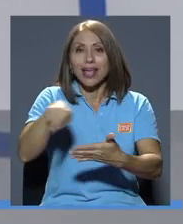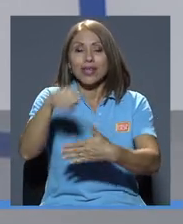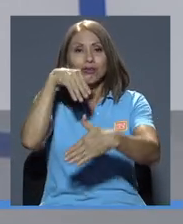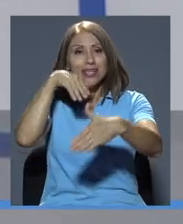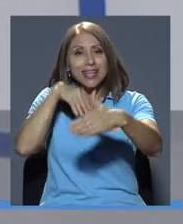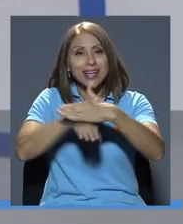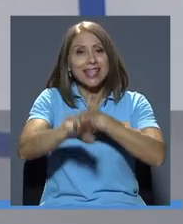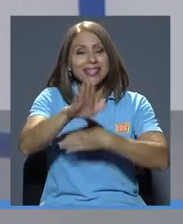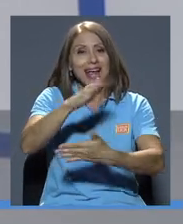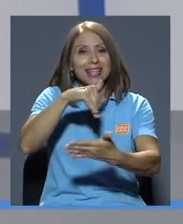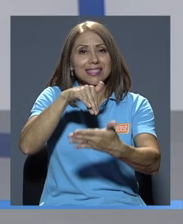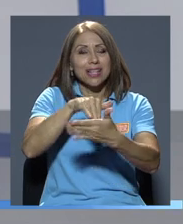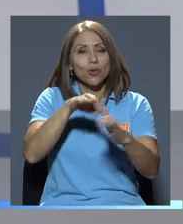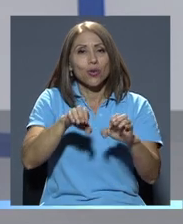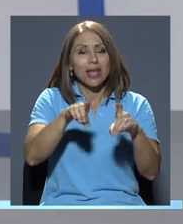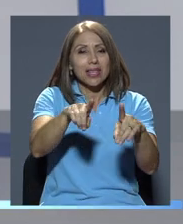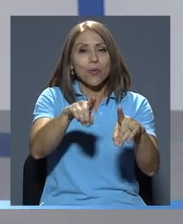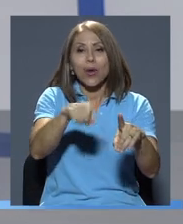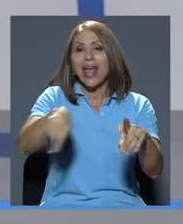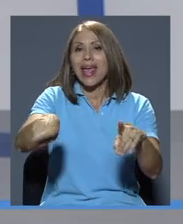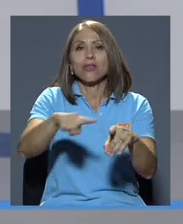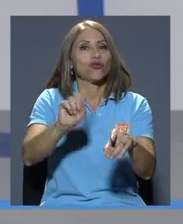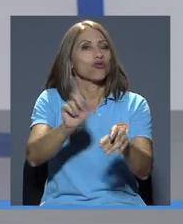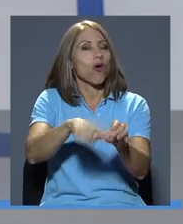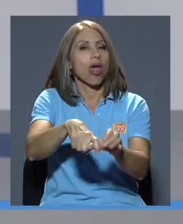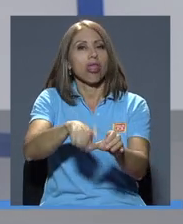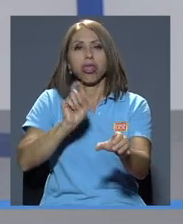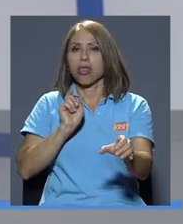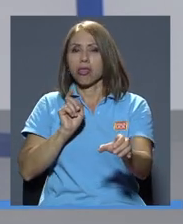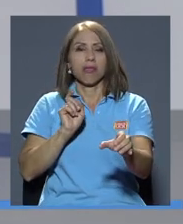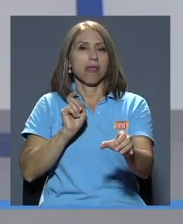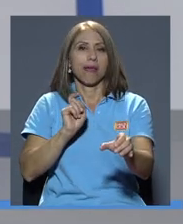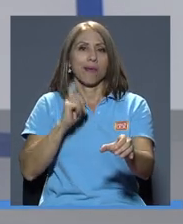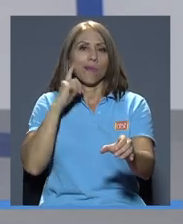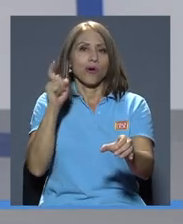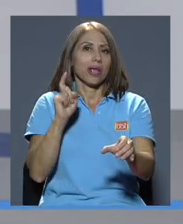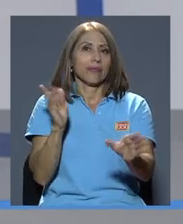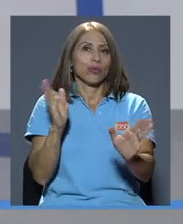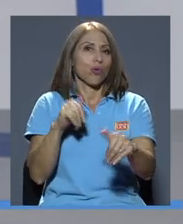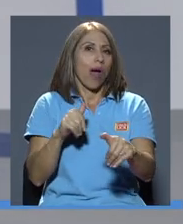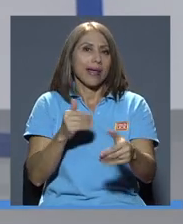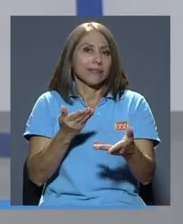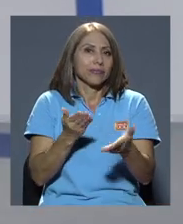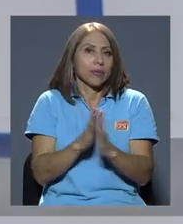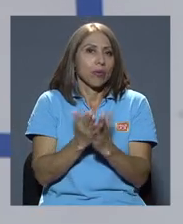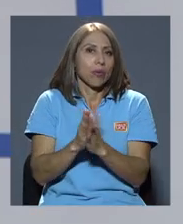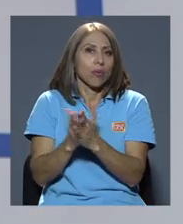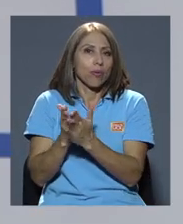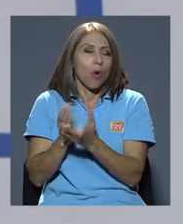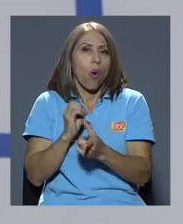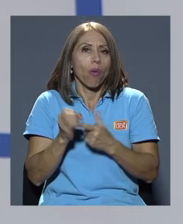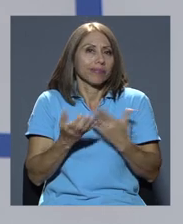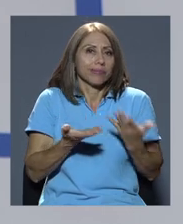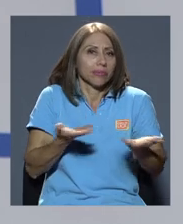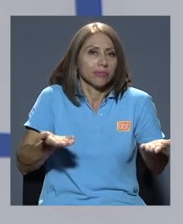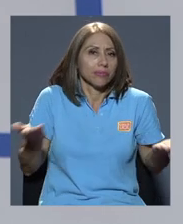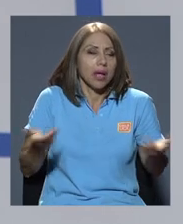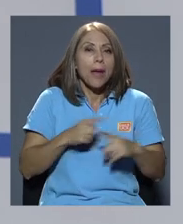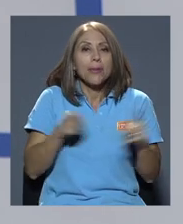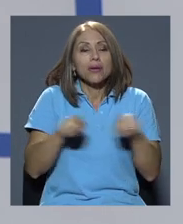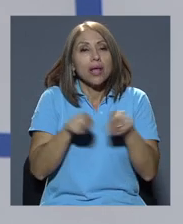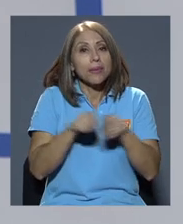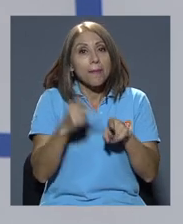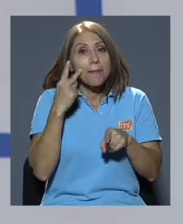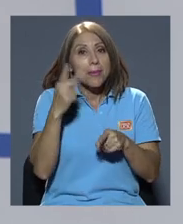busca que los estudiantes tengan que desertar por parte de que no tienen los útiles escolares pero a la vez hemos ido viendo como que el